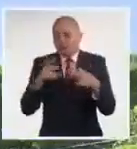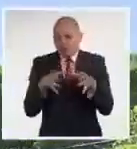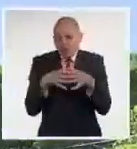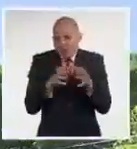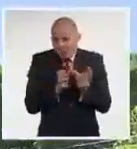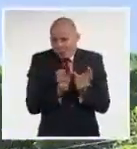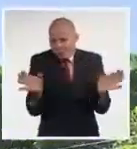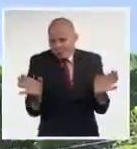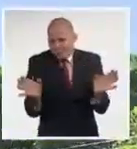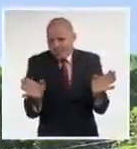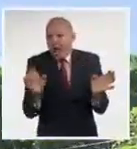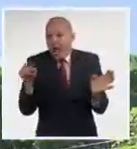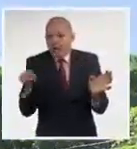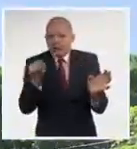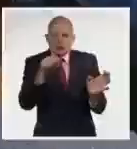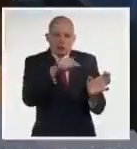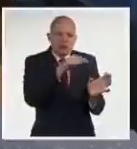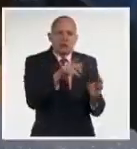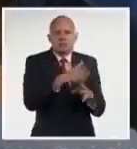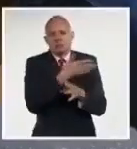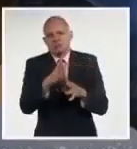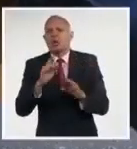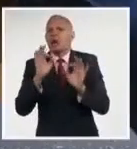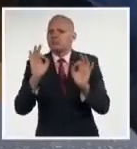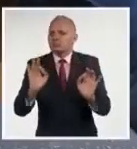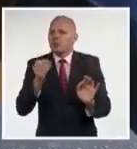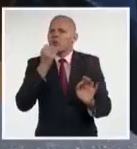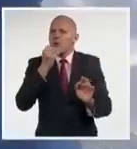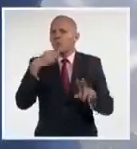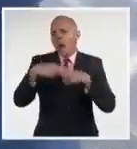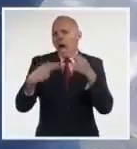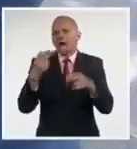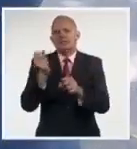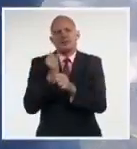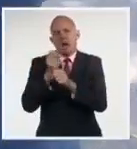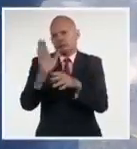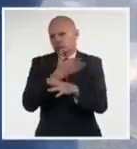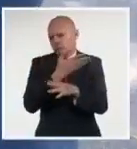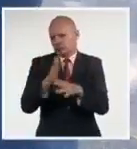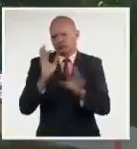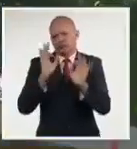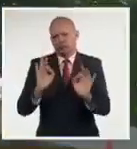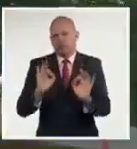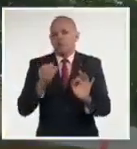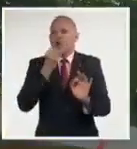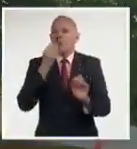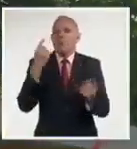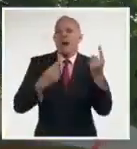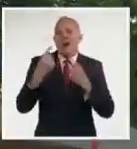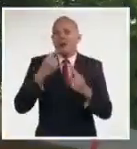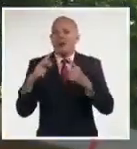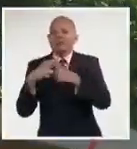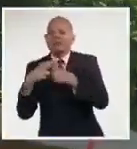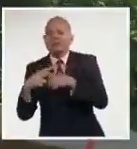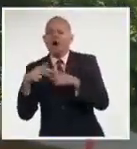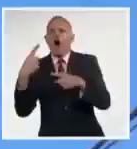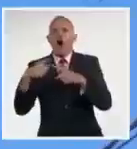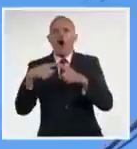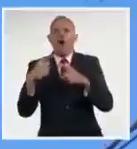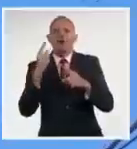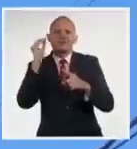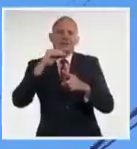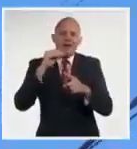trabajan paulatinamente en izamiento de postes, rehabilitación de líneas completas, compensación de averías, instalación de